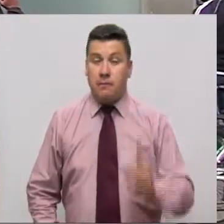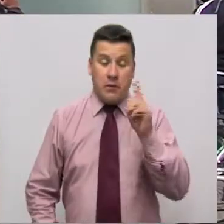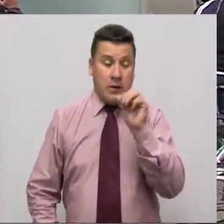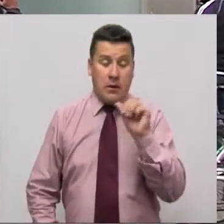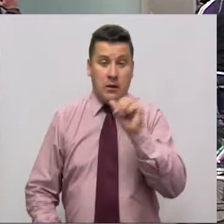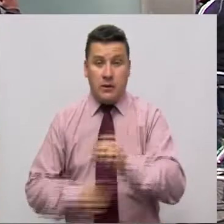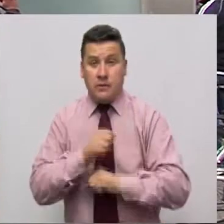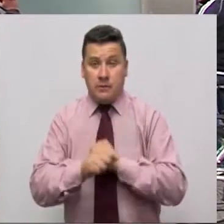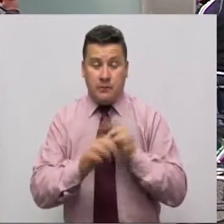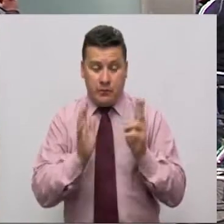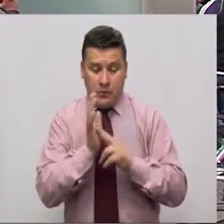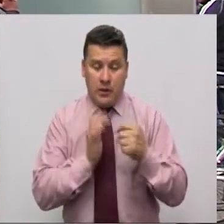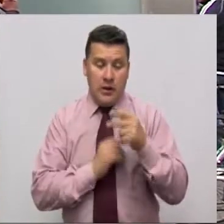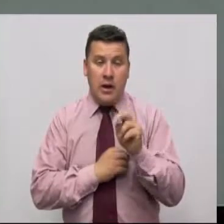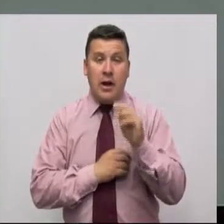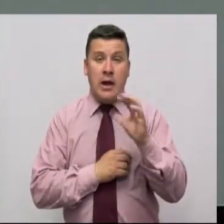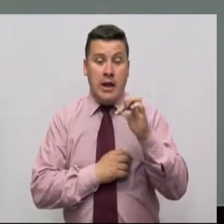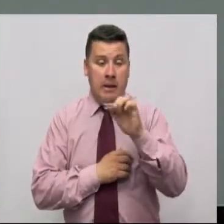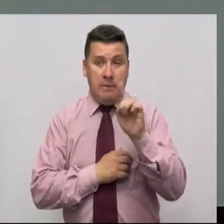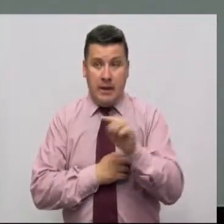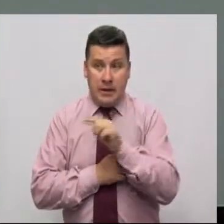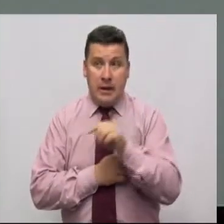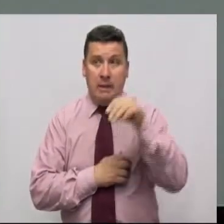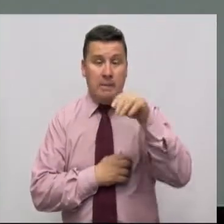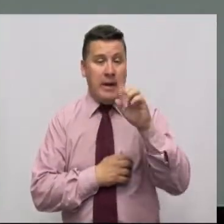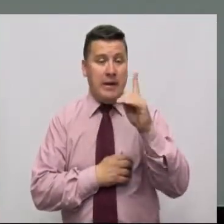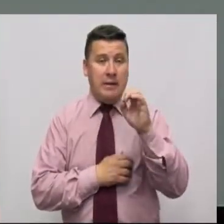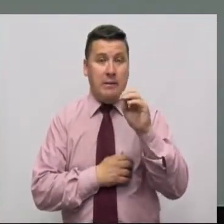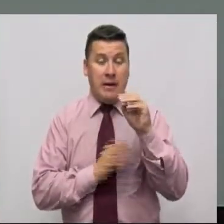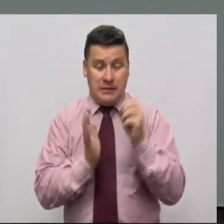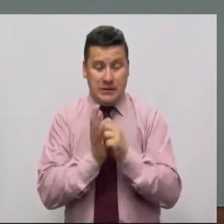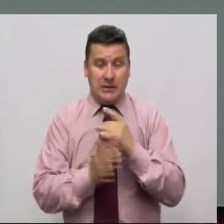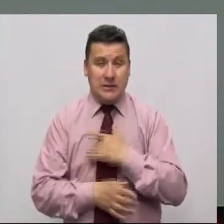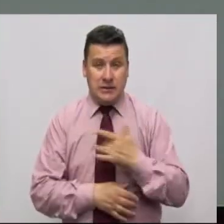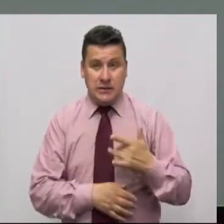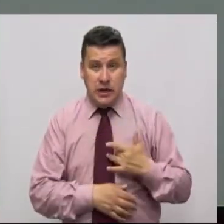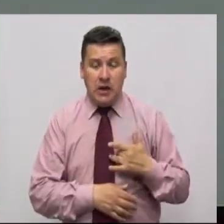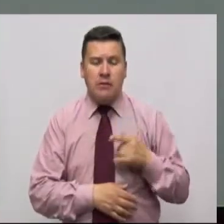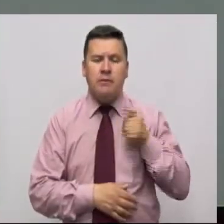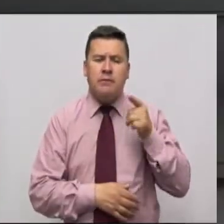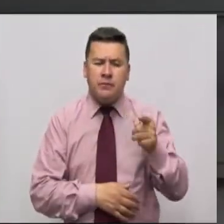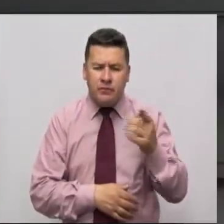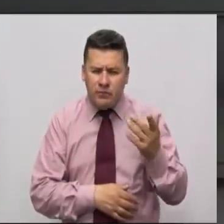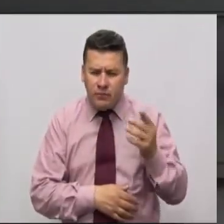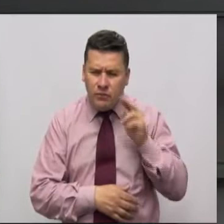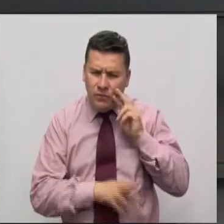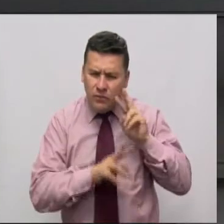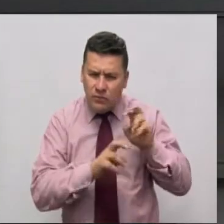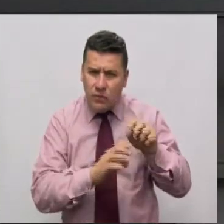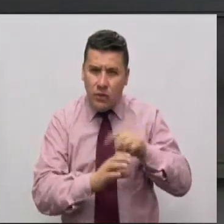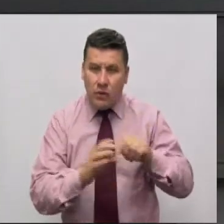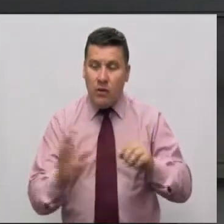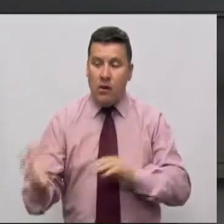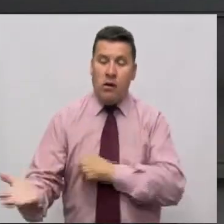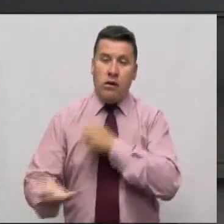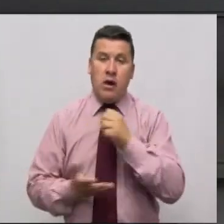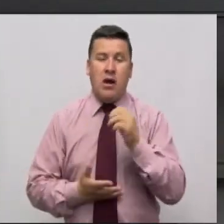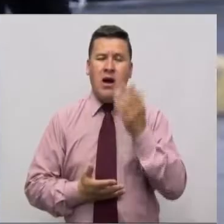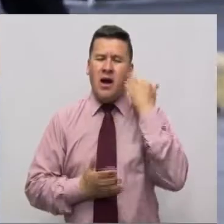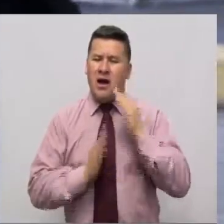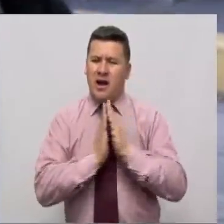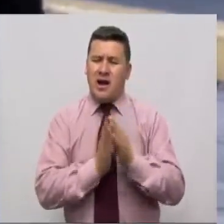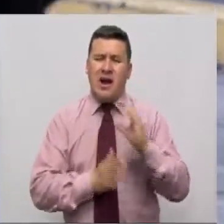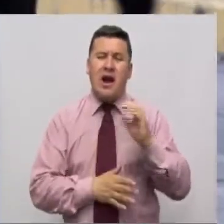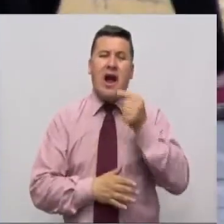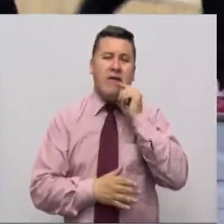El 1 de agosto de 2017, la EPS Medimás inició oficialmente operaciones en el país luego de adquirir los activos de Cafesalud,